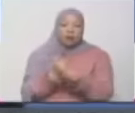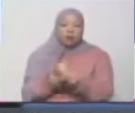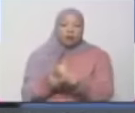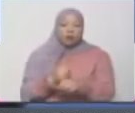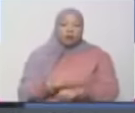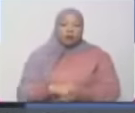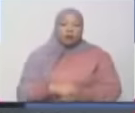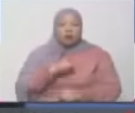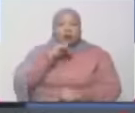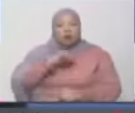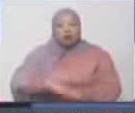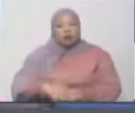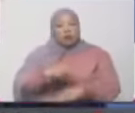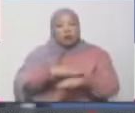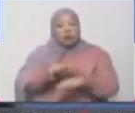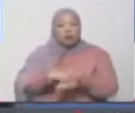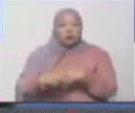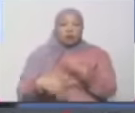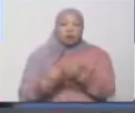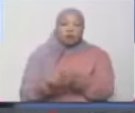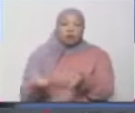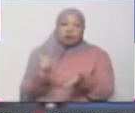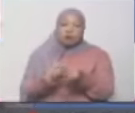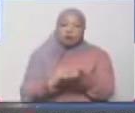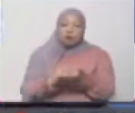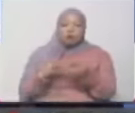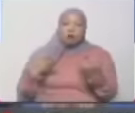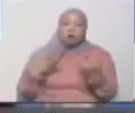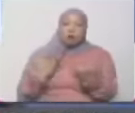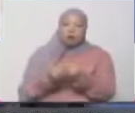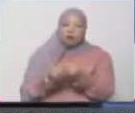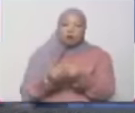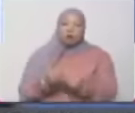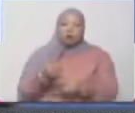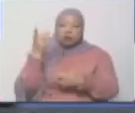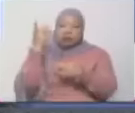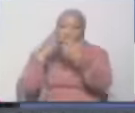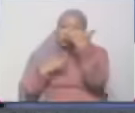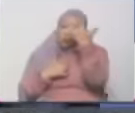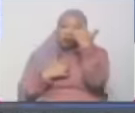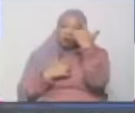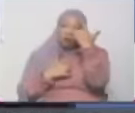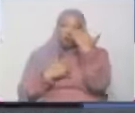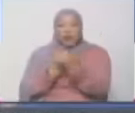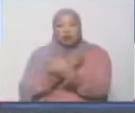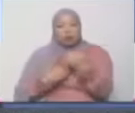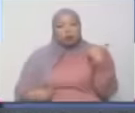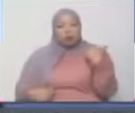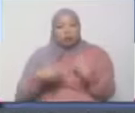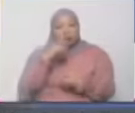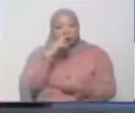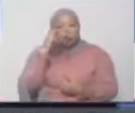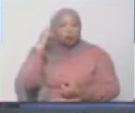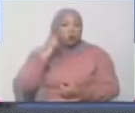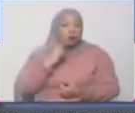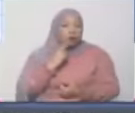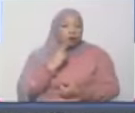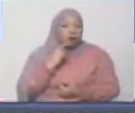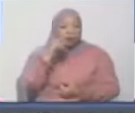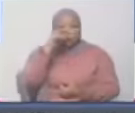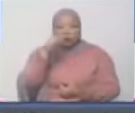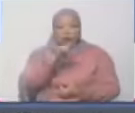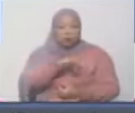bloque histórico que usted ha convocado, presidente, en reencontrarnos, como siempre nos comandó el comandante Chávez, y como lo ha hecho usted, en Bolívar y José Abinader Vargas, y una universidad